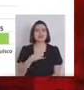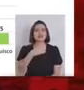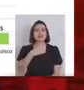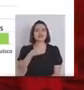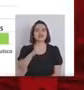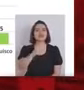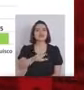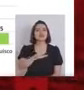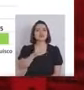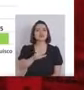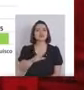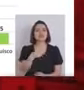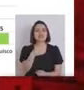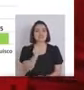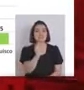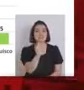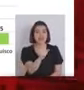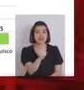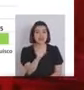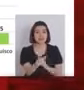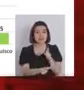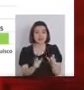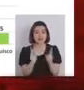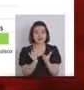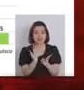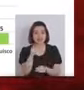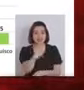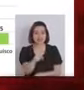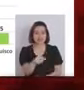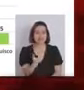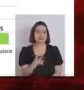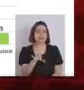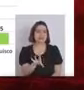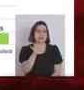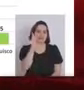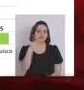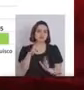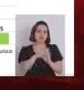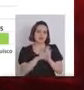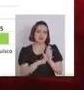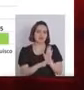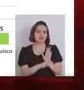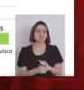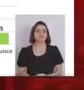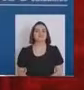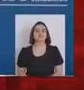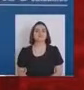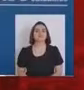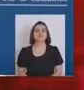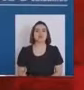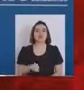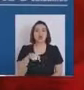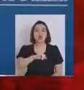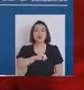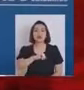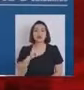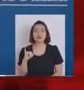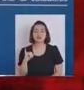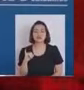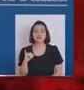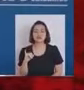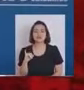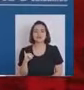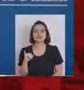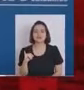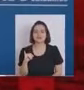sido valorado. Evidentemente Chile ha dado un paso importante, no solo ahora ya vacunando, sino que se anticipó, sobre todo en los meses